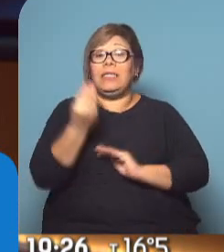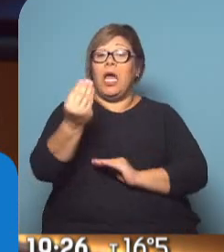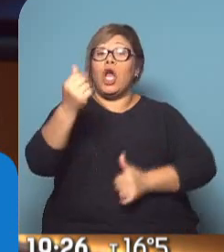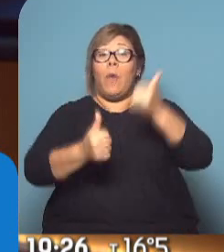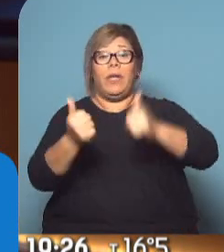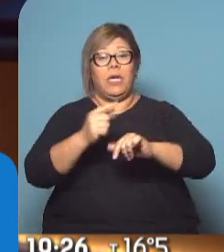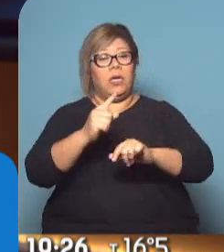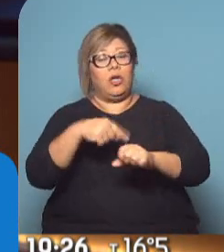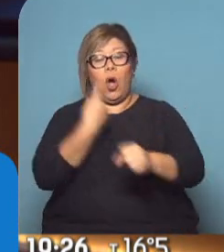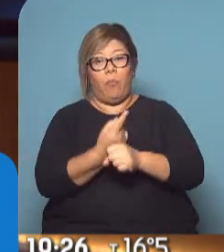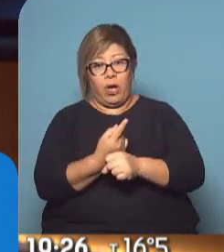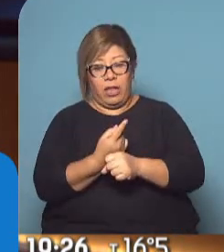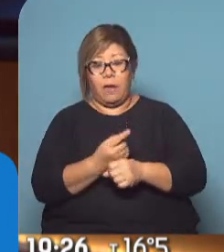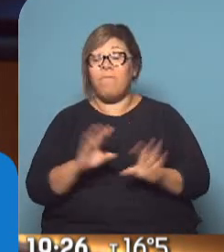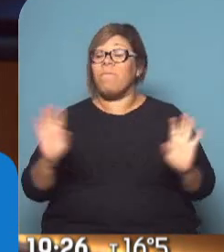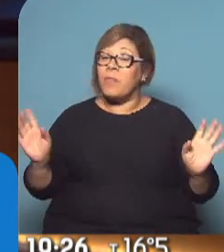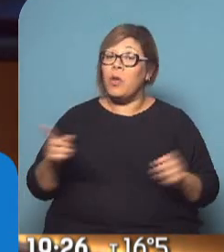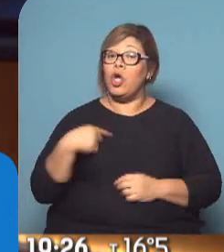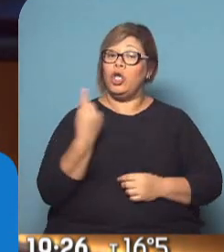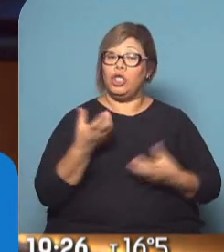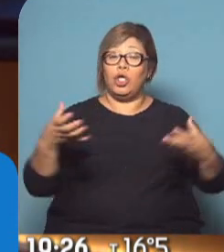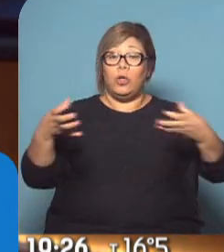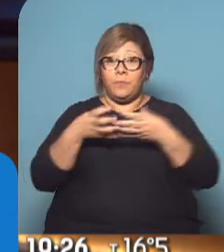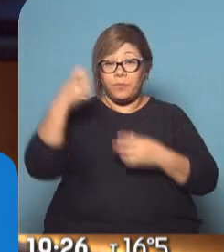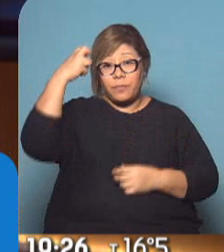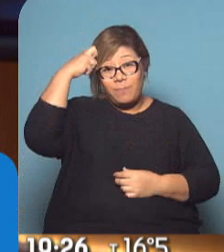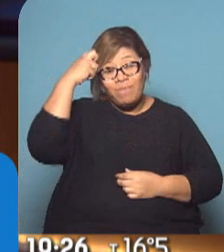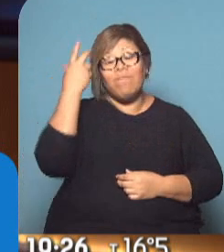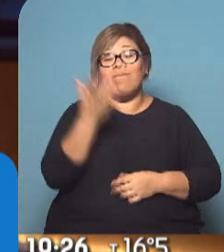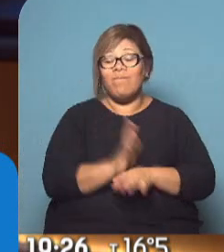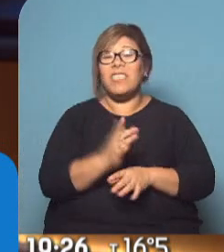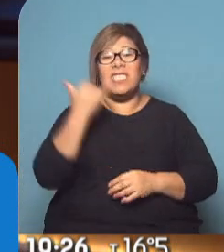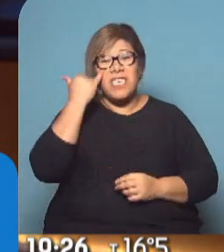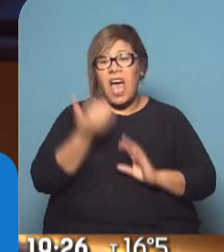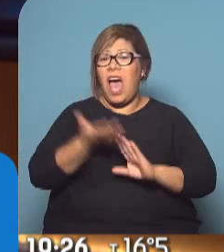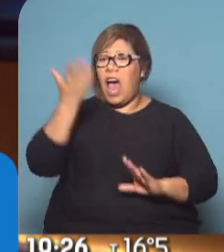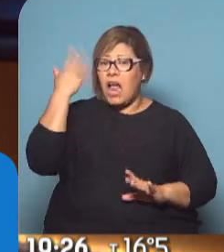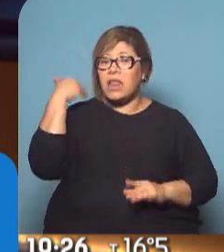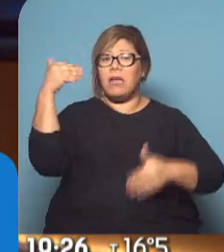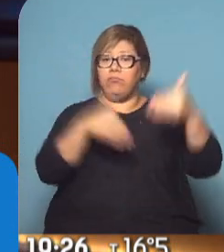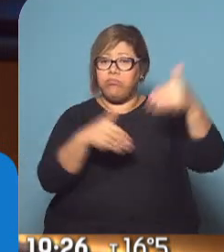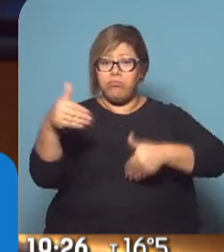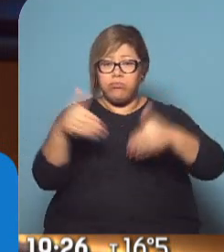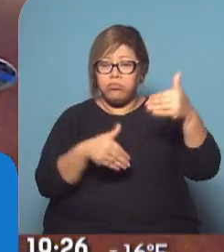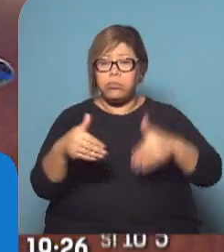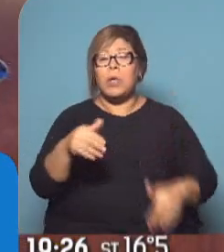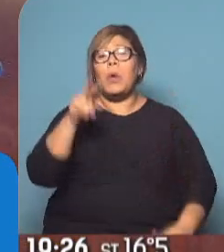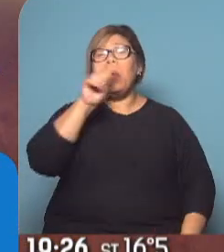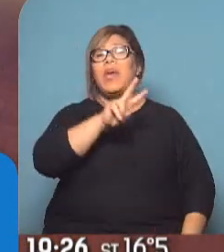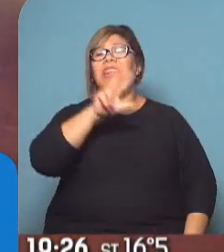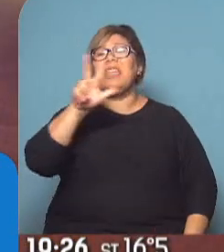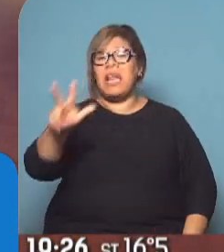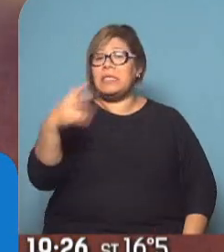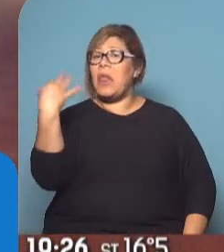prorrogado no prorrogado si no se ha interrumpido el proceso electoral que veníamos cumpliendo lo el día 23 deberíamos haber